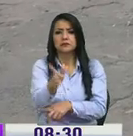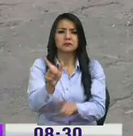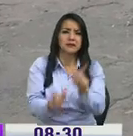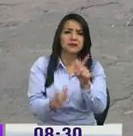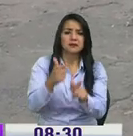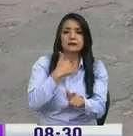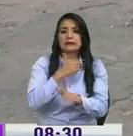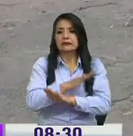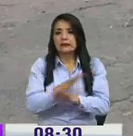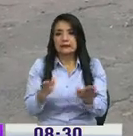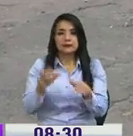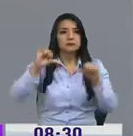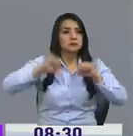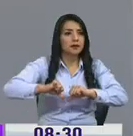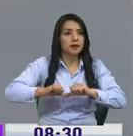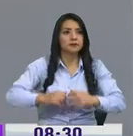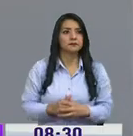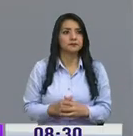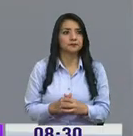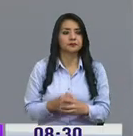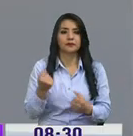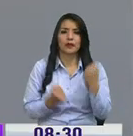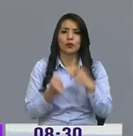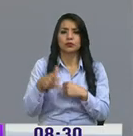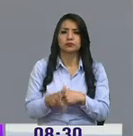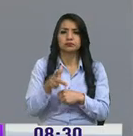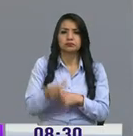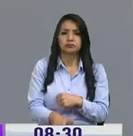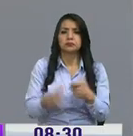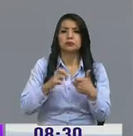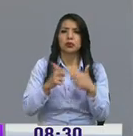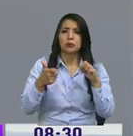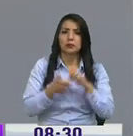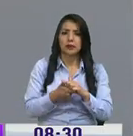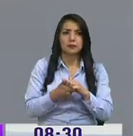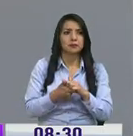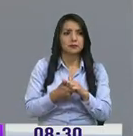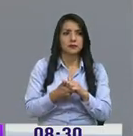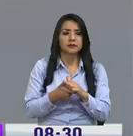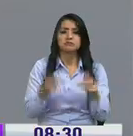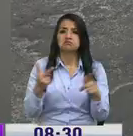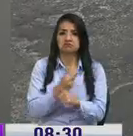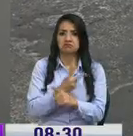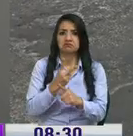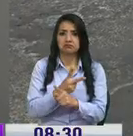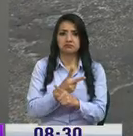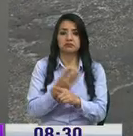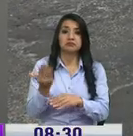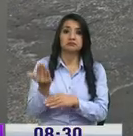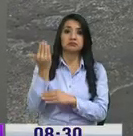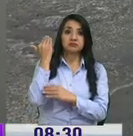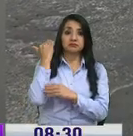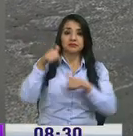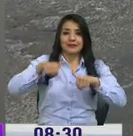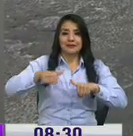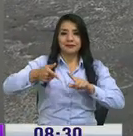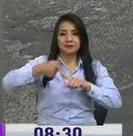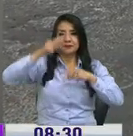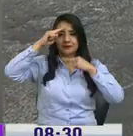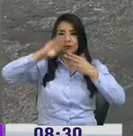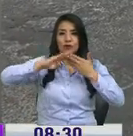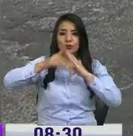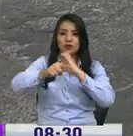estaba en malas condiciones, los carros también tenían problemas para poder circular, y esto nos hicieron llegar a través de nuestro noticiero,